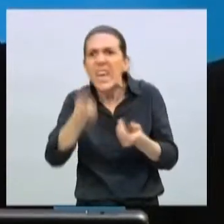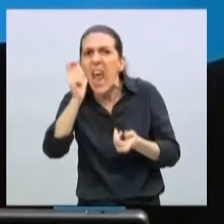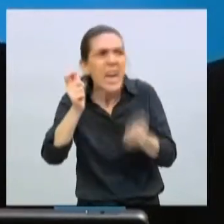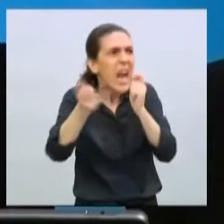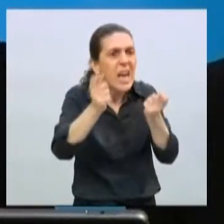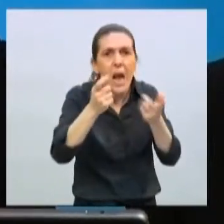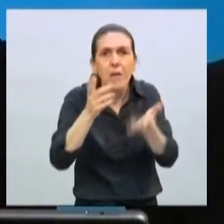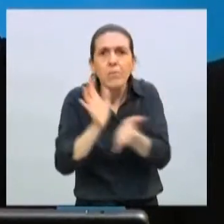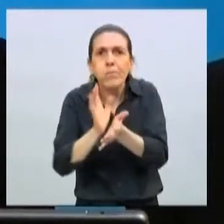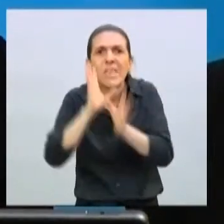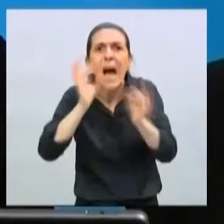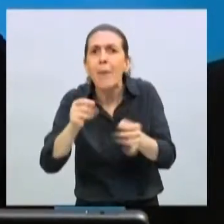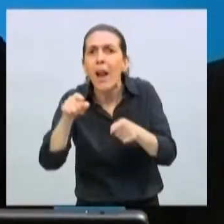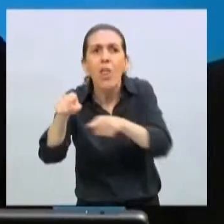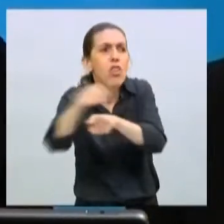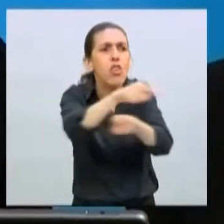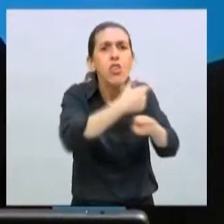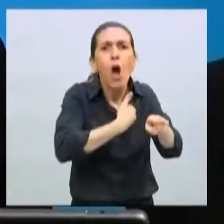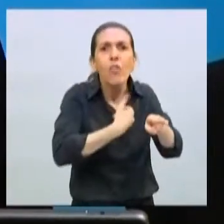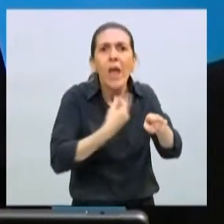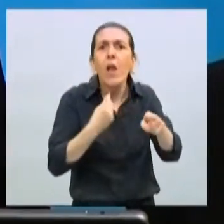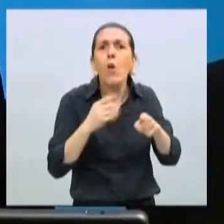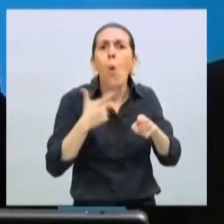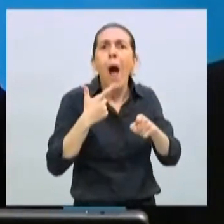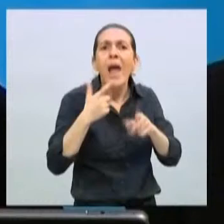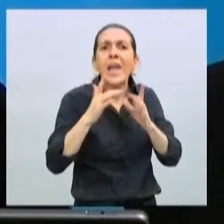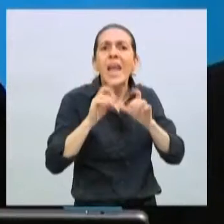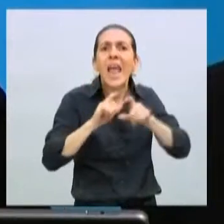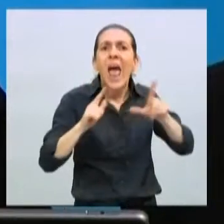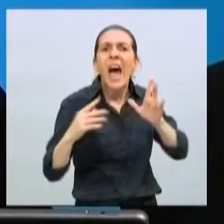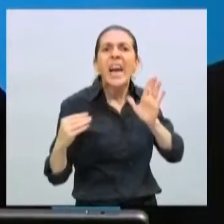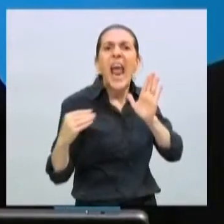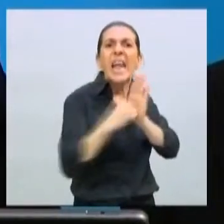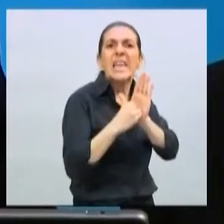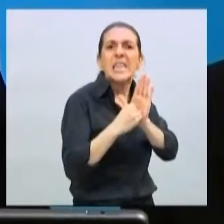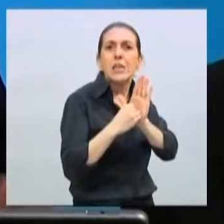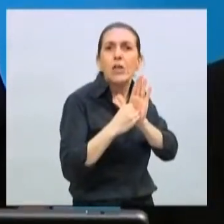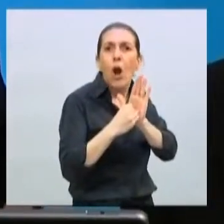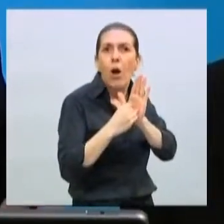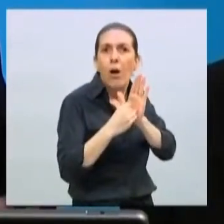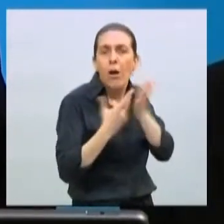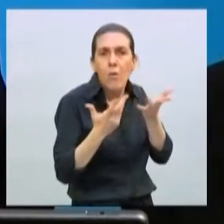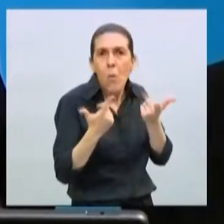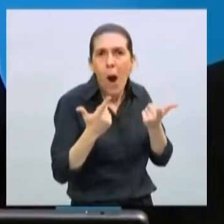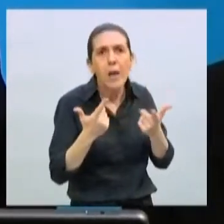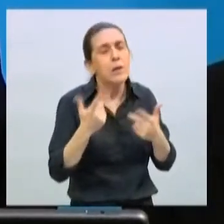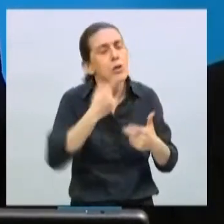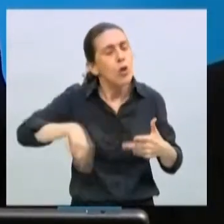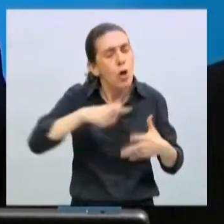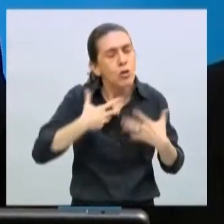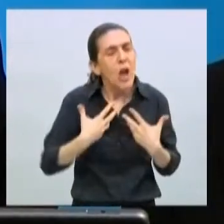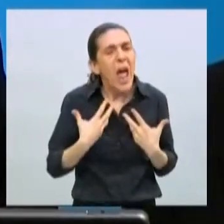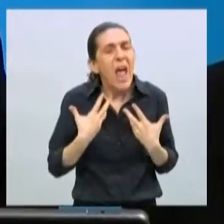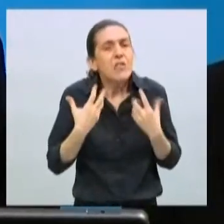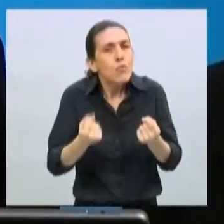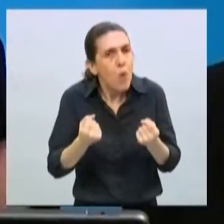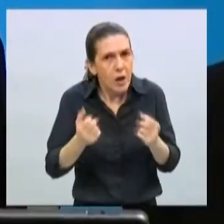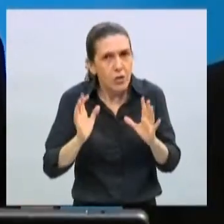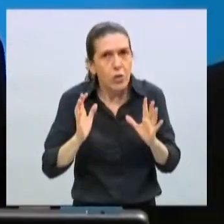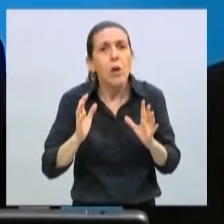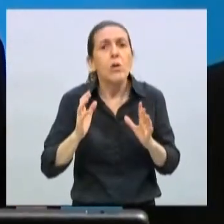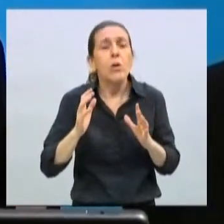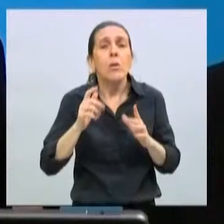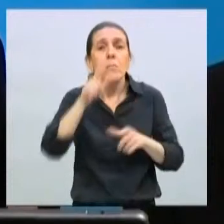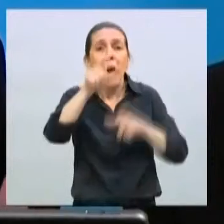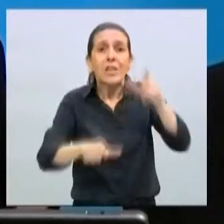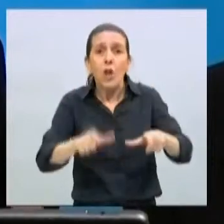a ellos, porque uno no lo registra. Entonces, estamos haciendo un enorme esfuerzo, todos. Yo a los